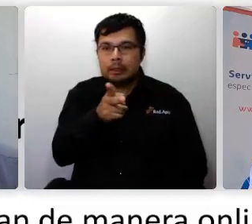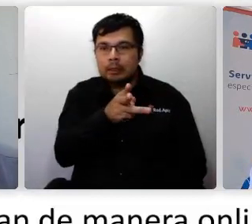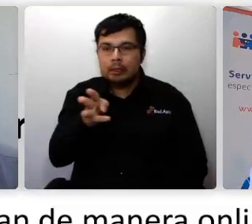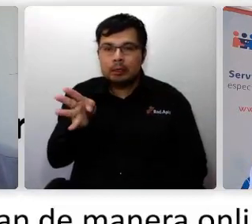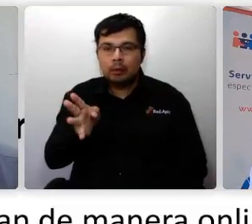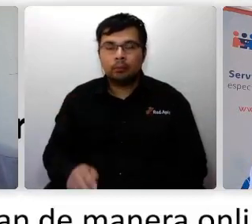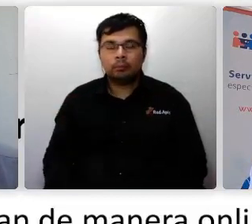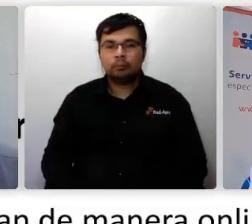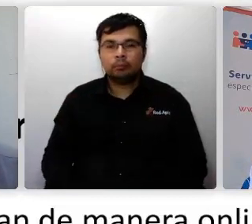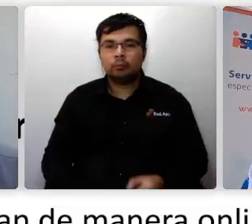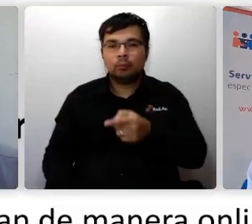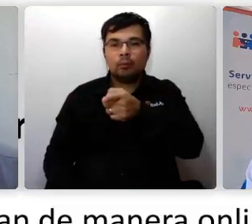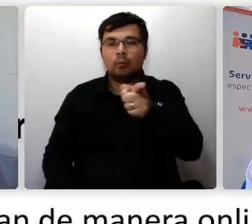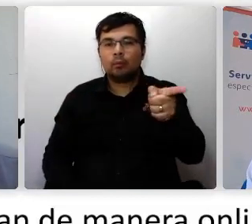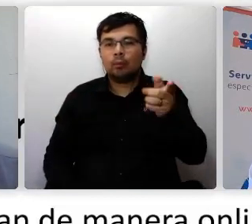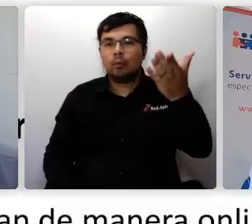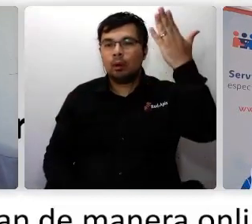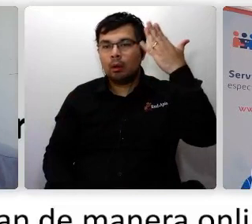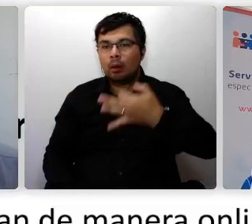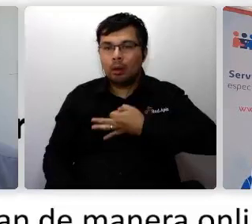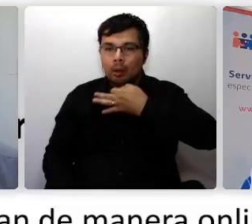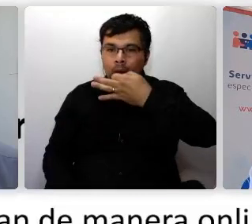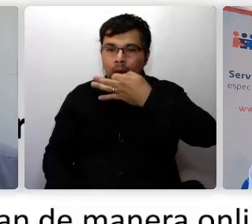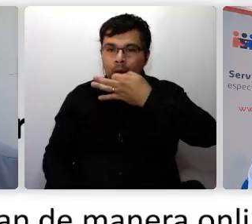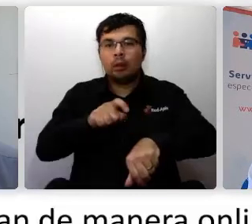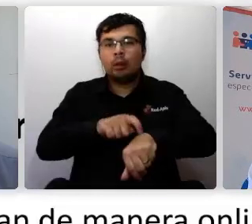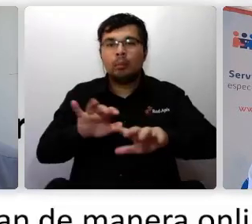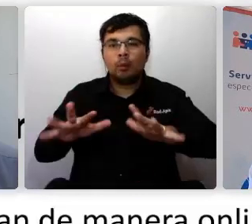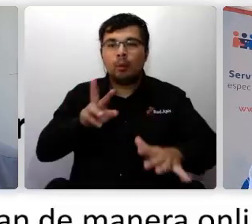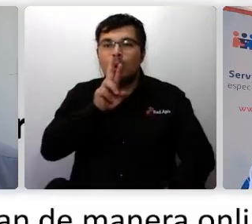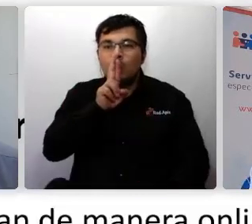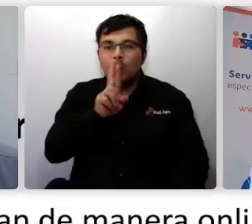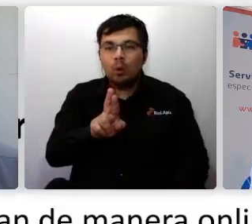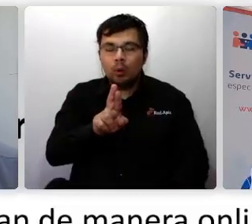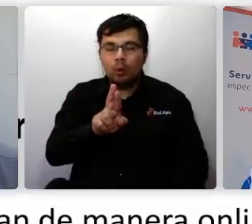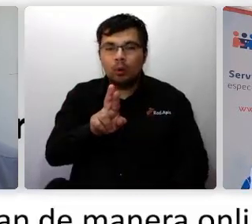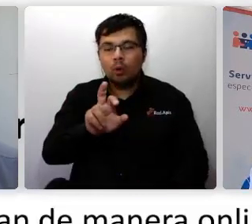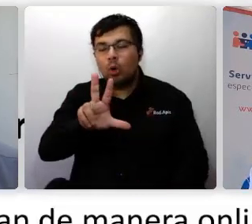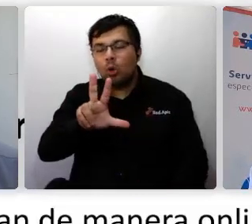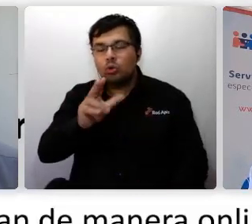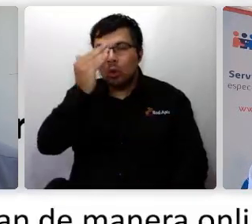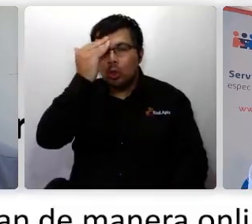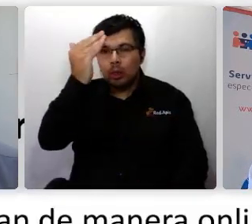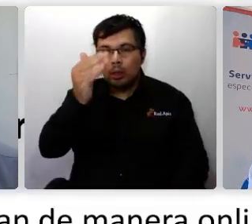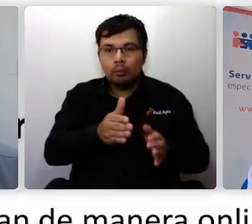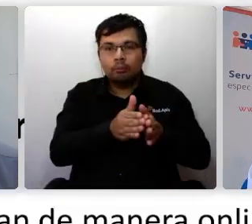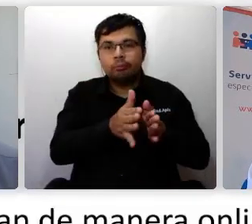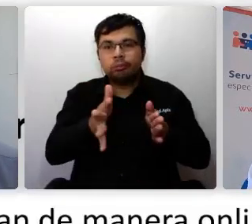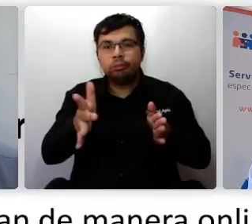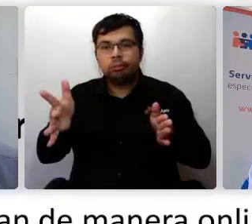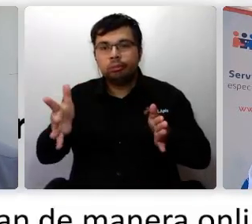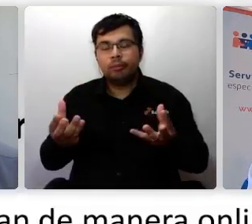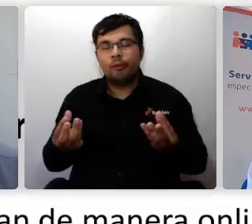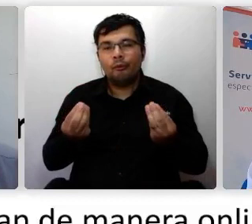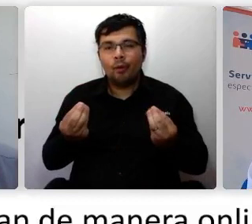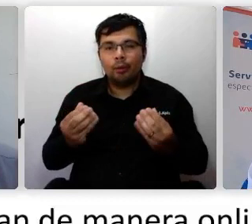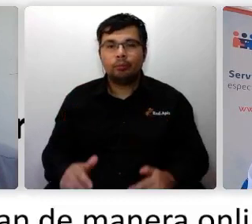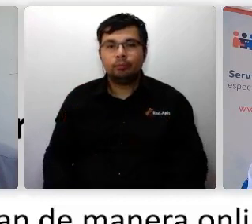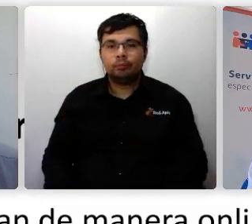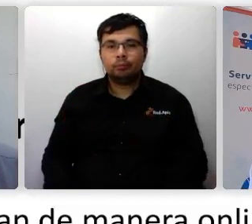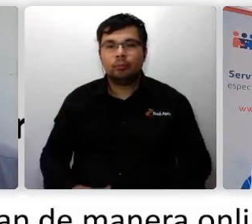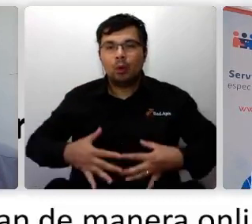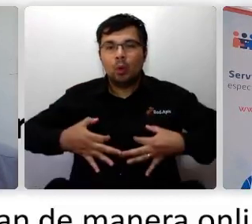la semana pasada les comenté que tenemos tiempos promedio de respuesta de un poco más de 8 días. ¿Ya? Ahora, hay que ser justos